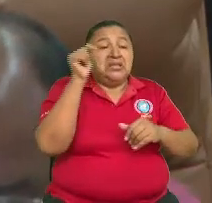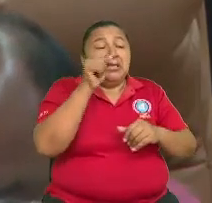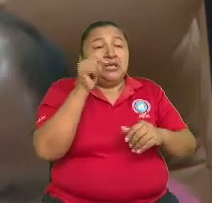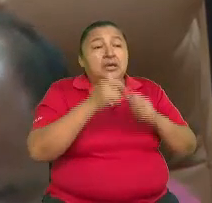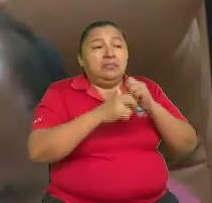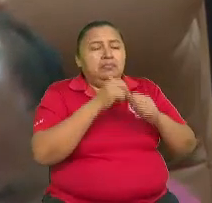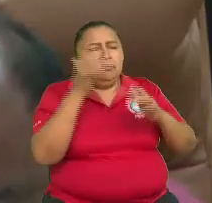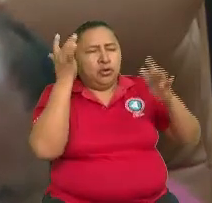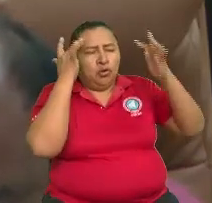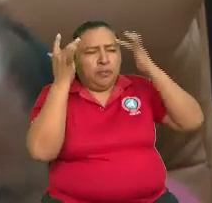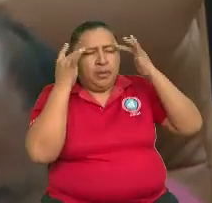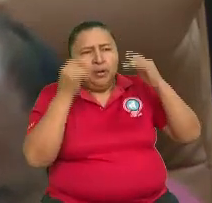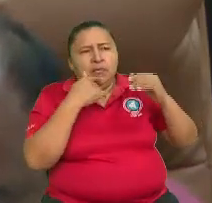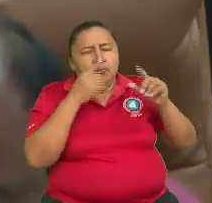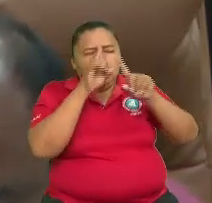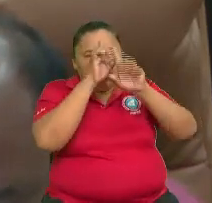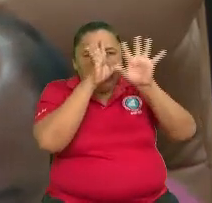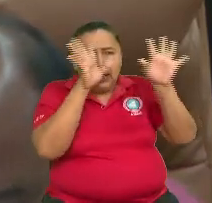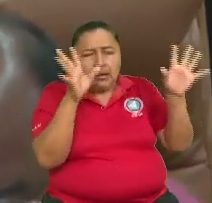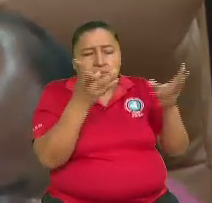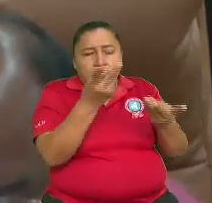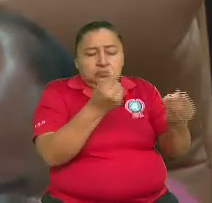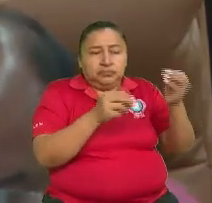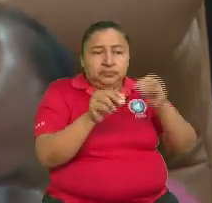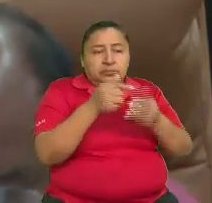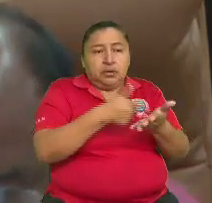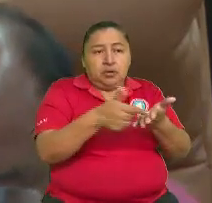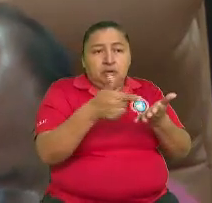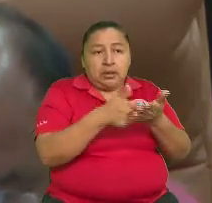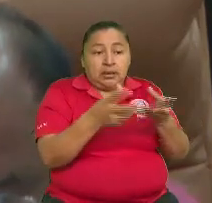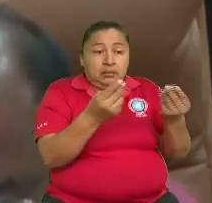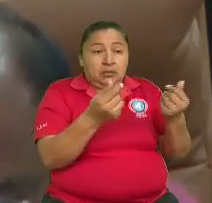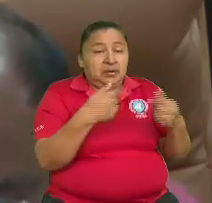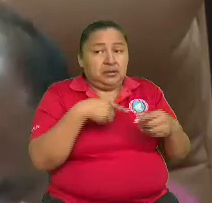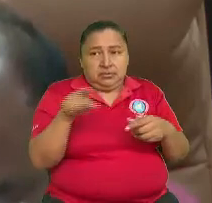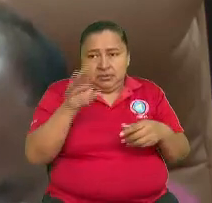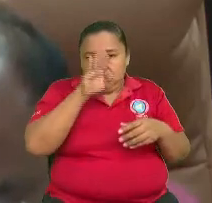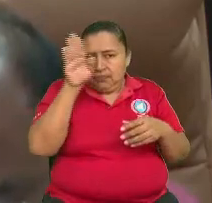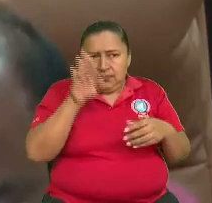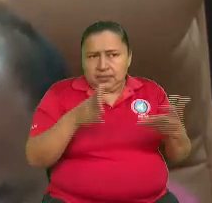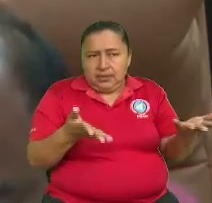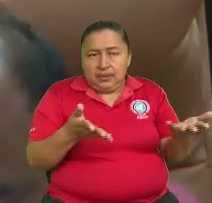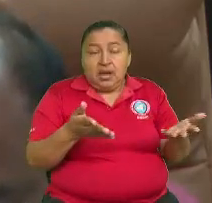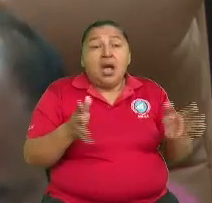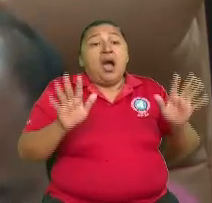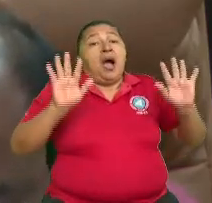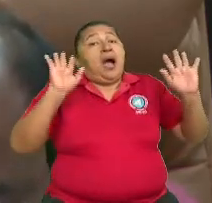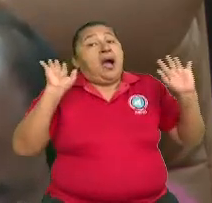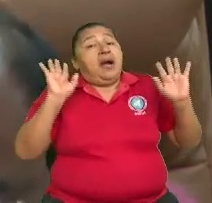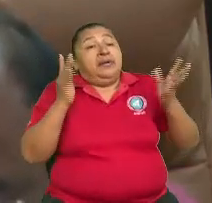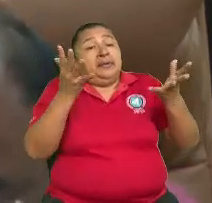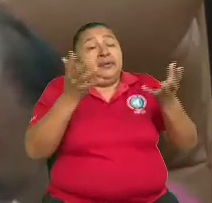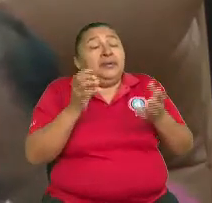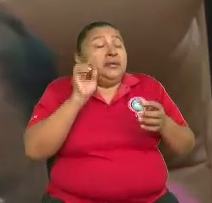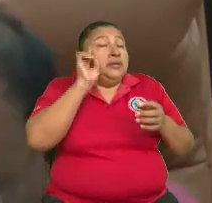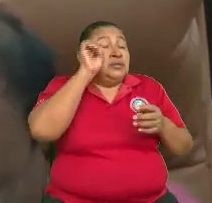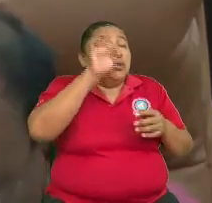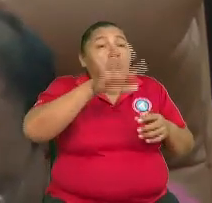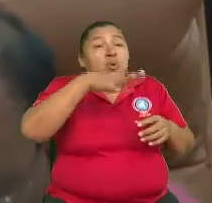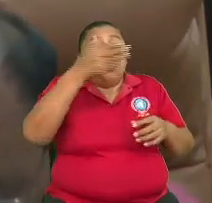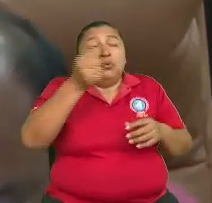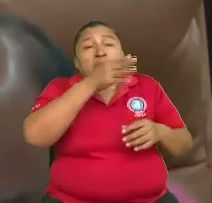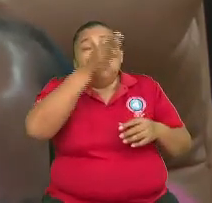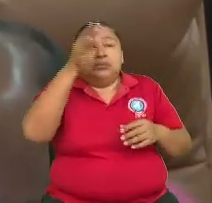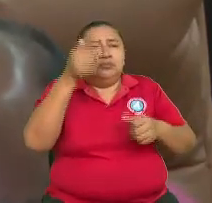tienen preocupación por la transparencia en la ejecución de los fondos. Que ellos quieren desarrollar el mecanismo de